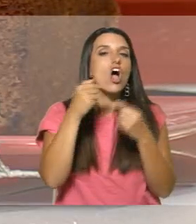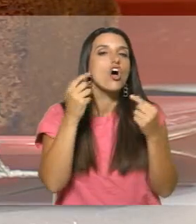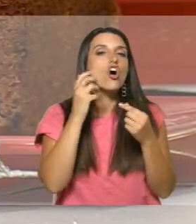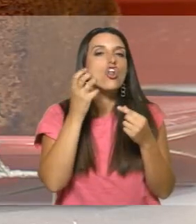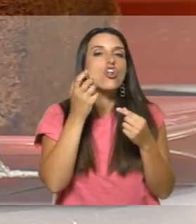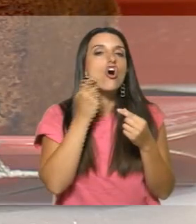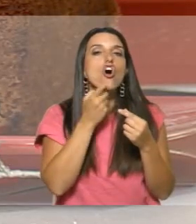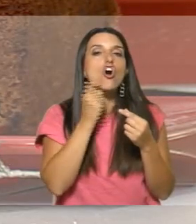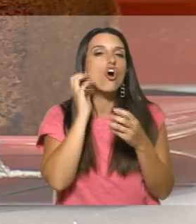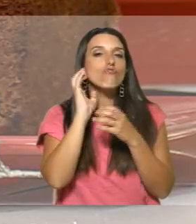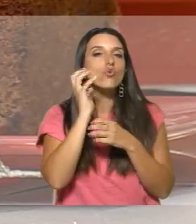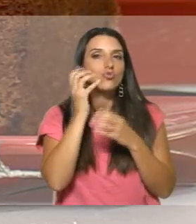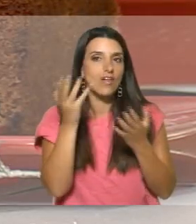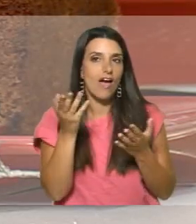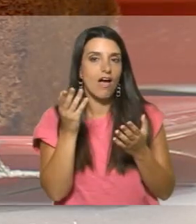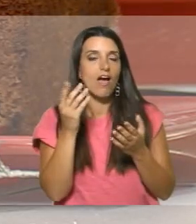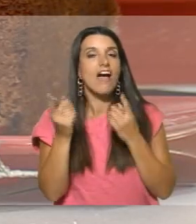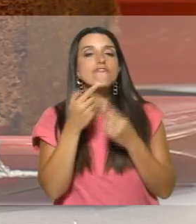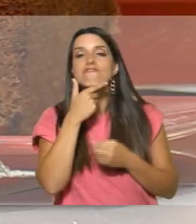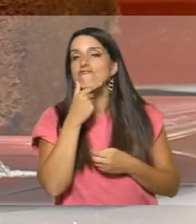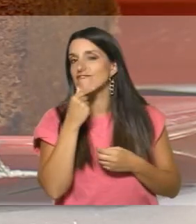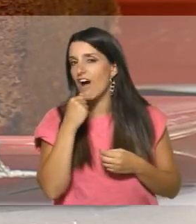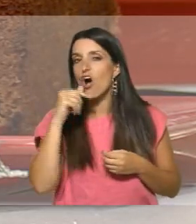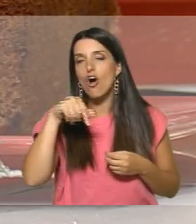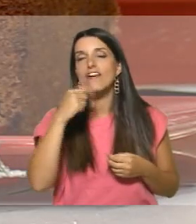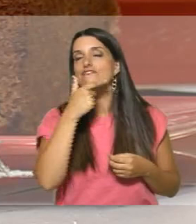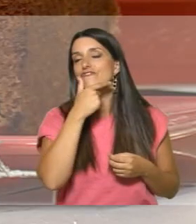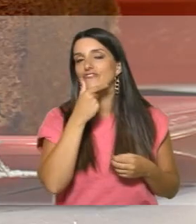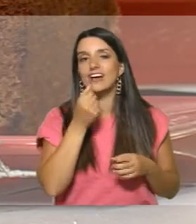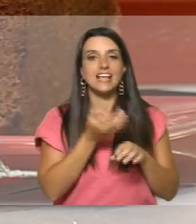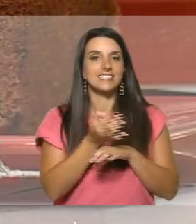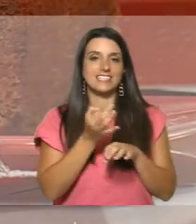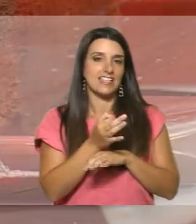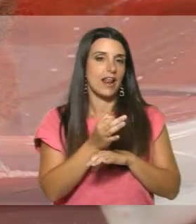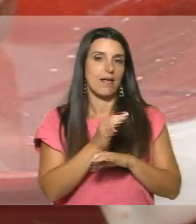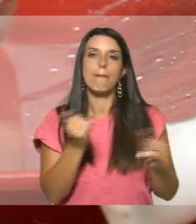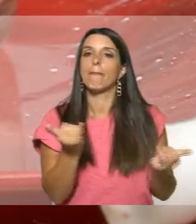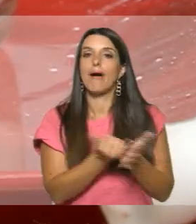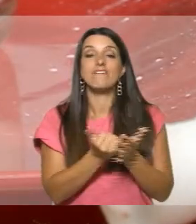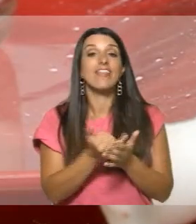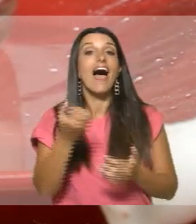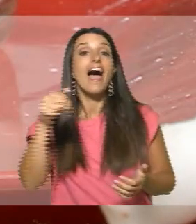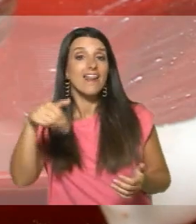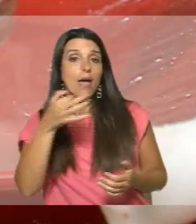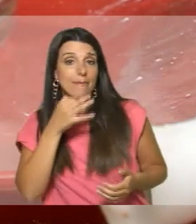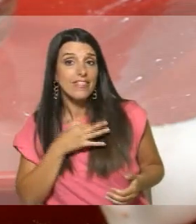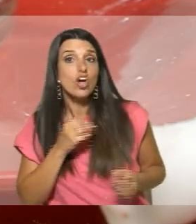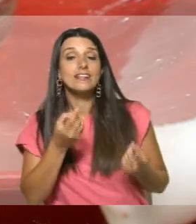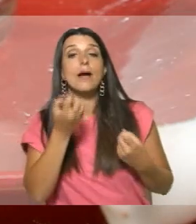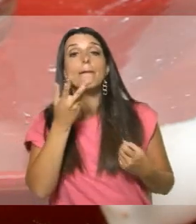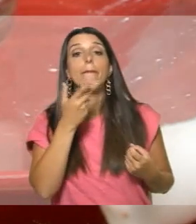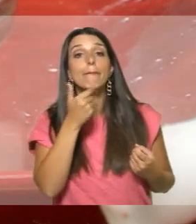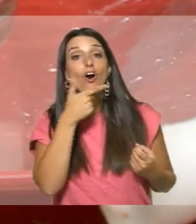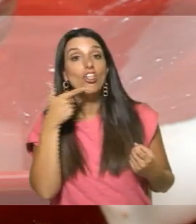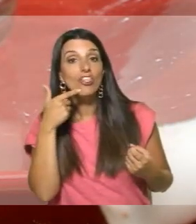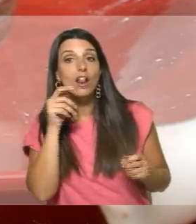fácil. Porque viste que a veces la complicamos, pero hoy decidimos que el postre no se complica. Porque Anita me dijo, tenemos que hacer un postre para los